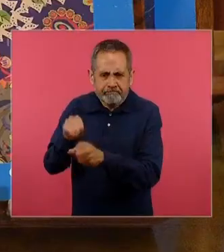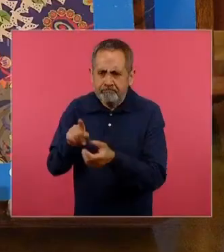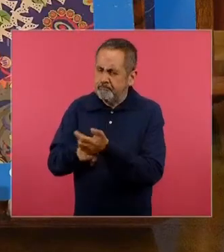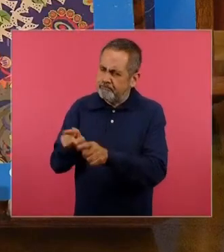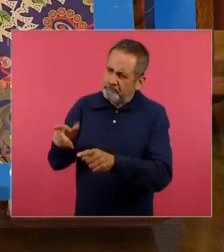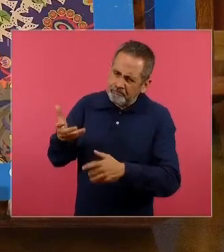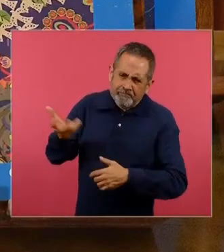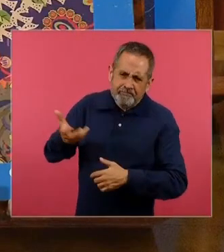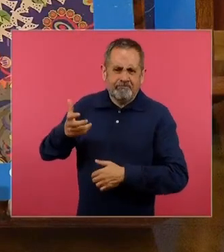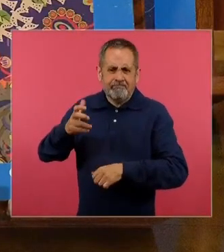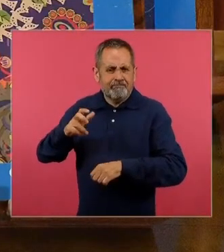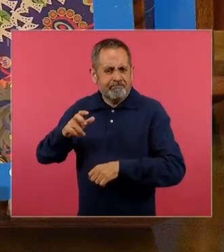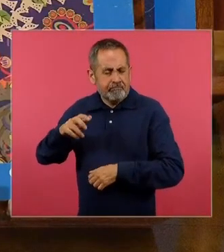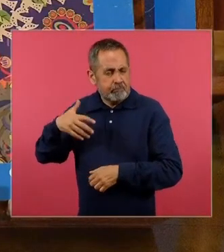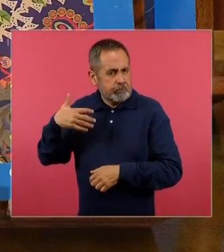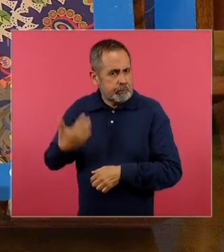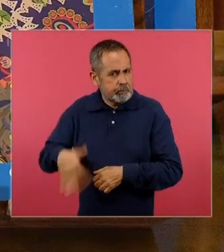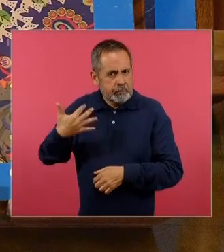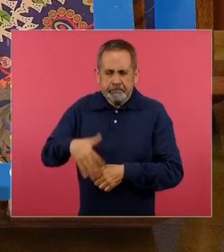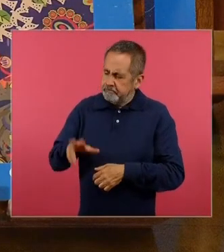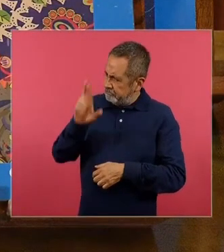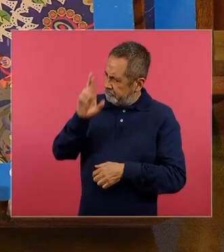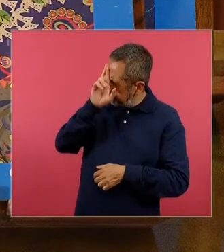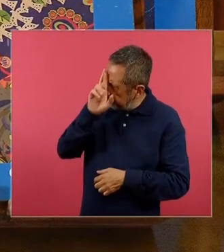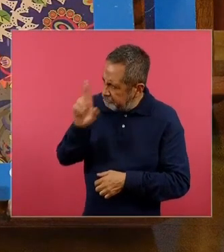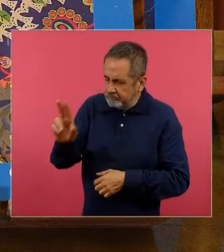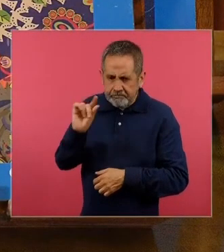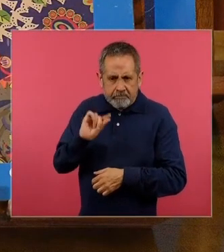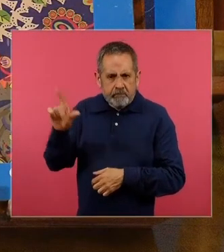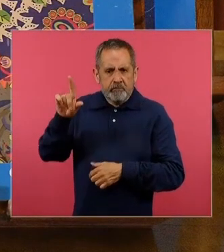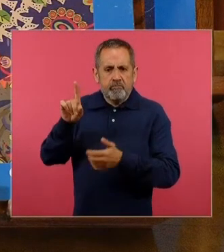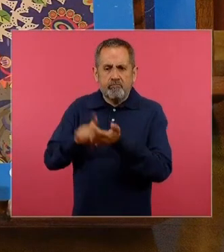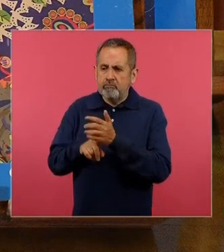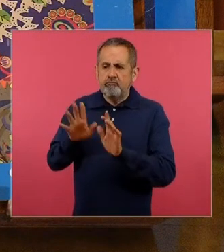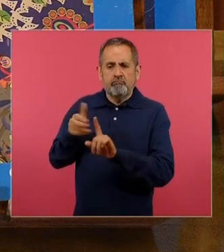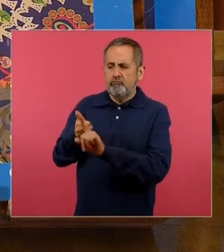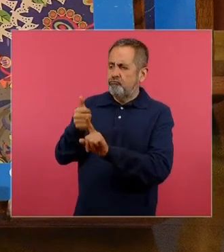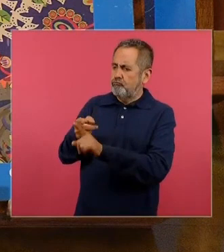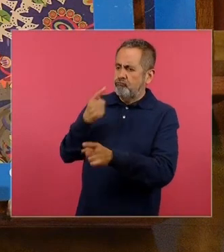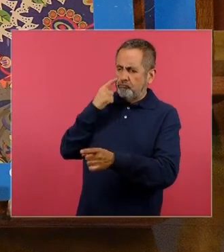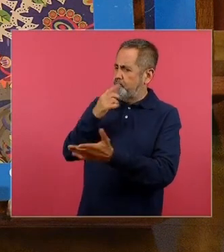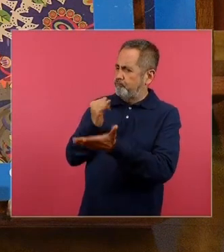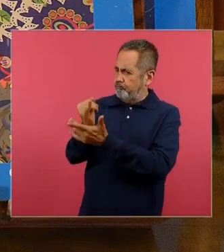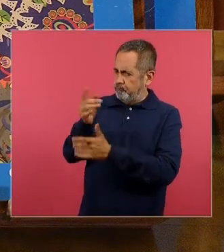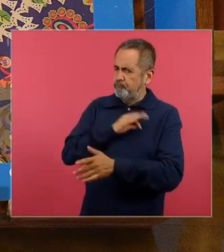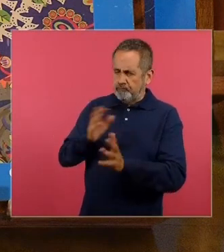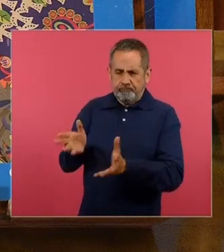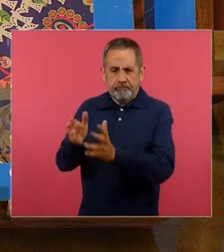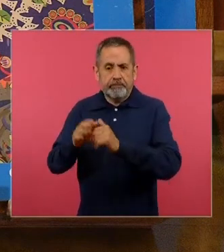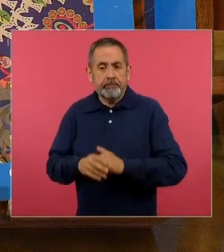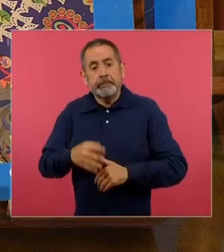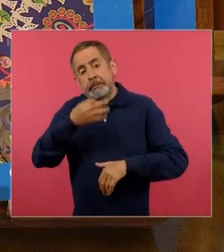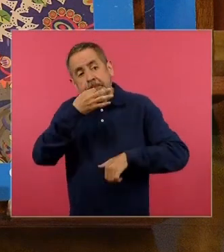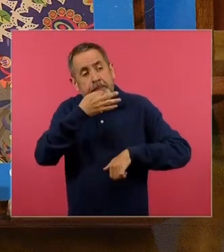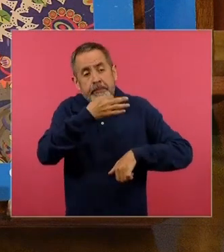realizan, reconocemos su carácter profesional y su autonomía. Y les decimos a las madres y padres de familia